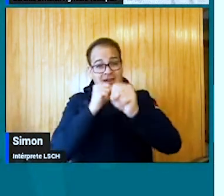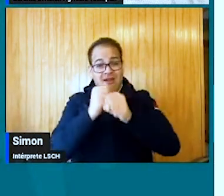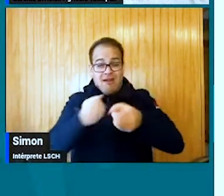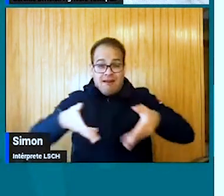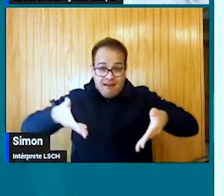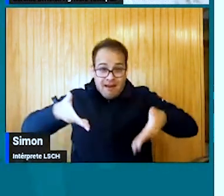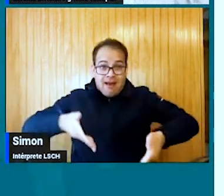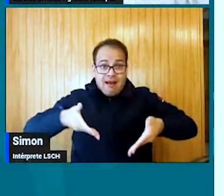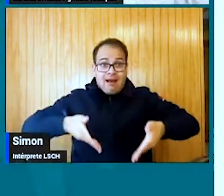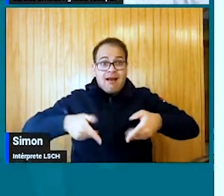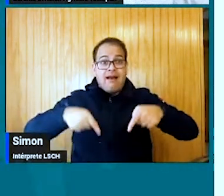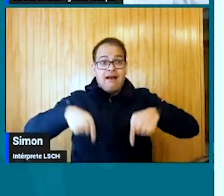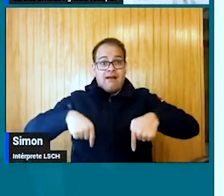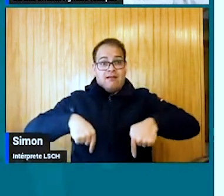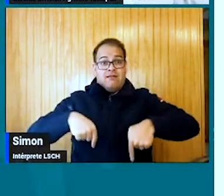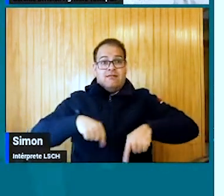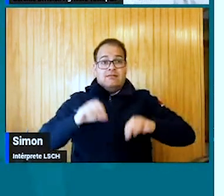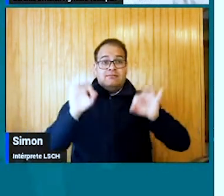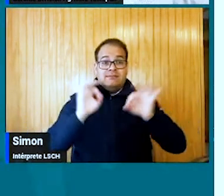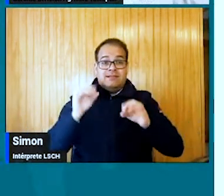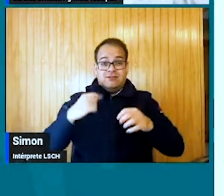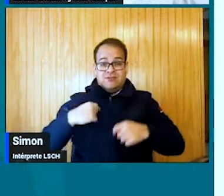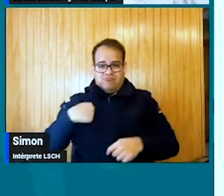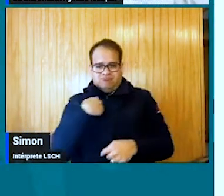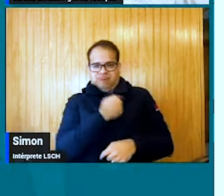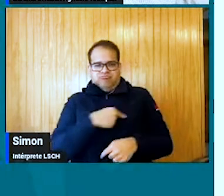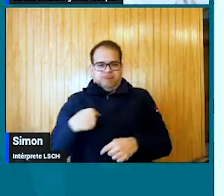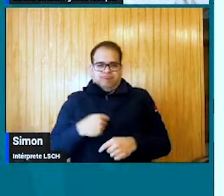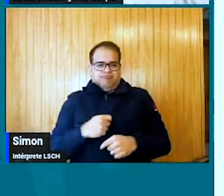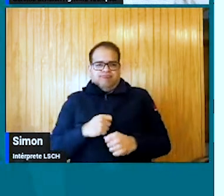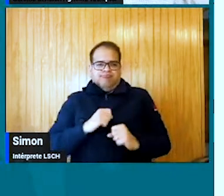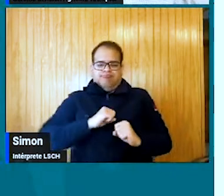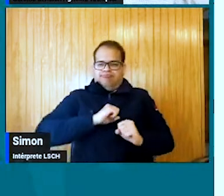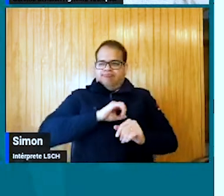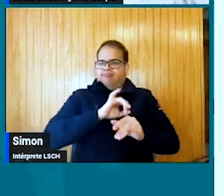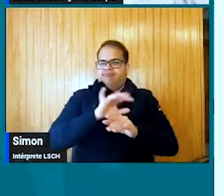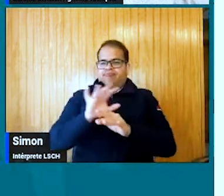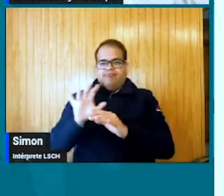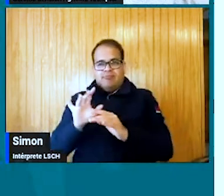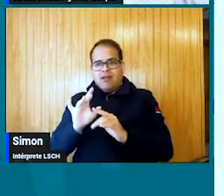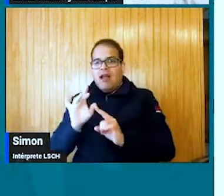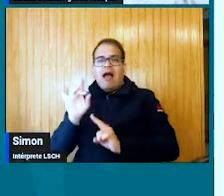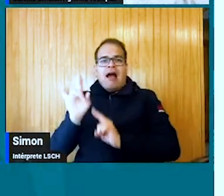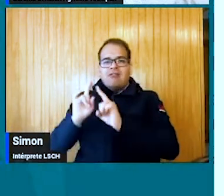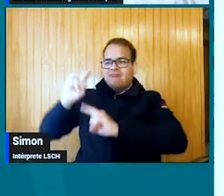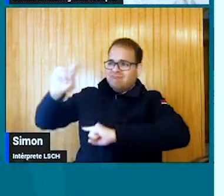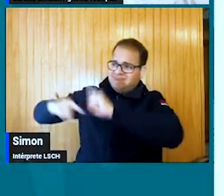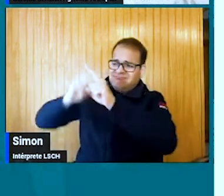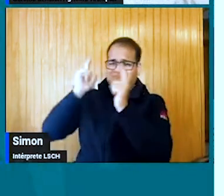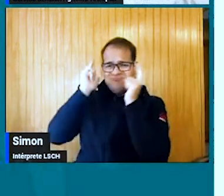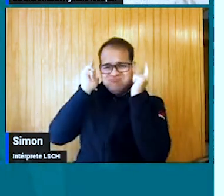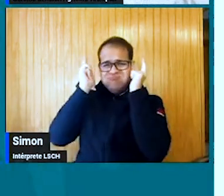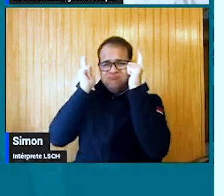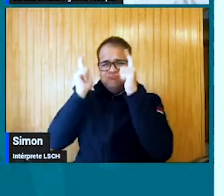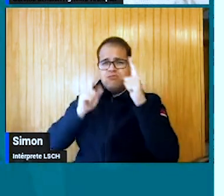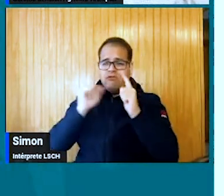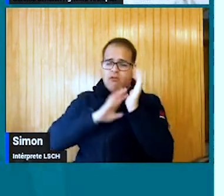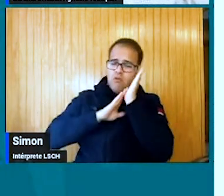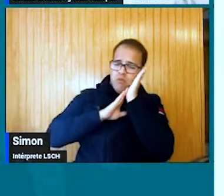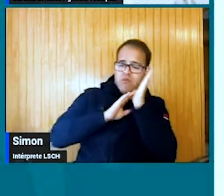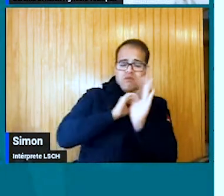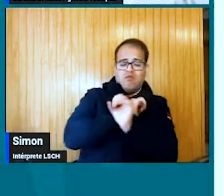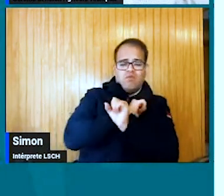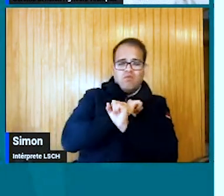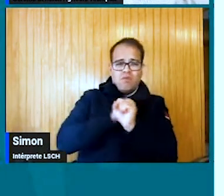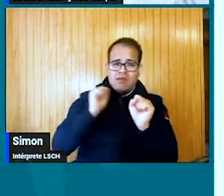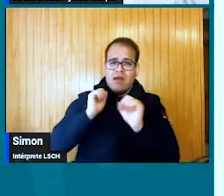no, ya tan superhéroes no somos porque empezamos a sonar mucho y no dejábamos dormir a las comunidades. Así es que yo creo que todos han